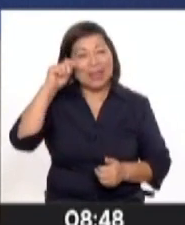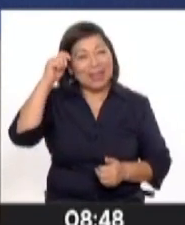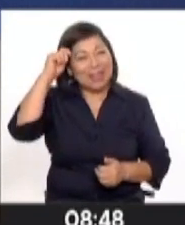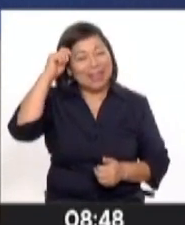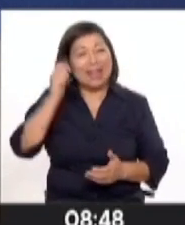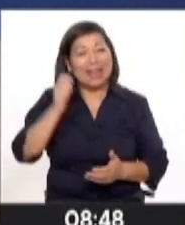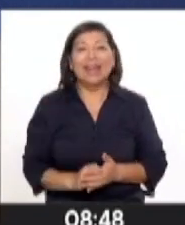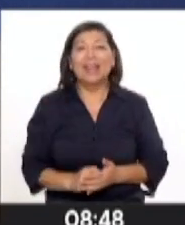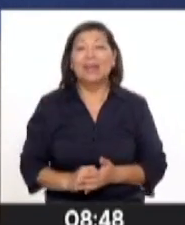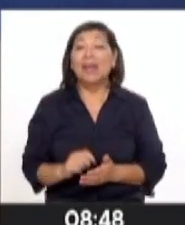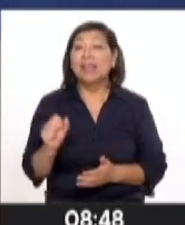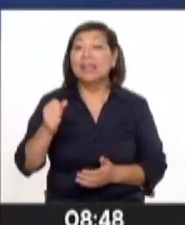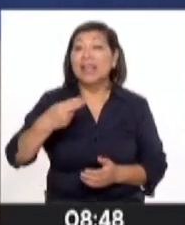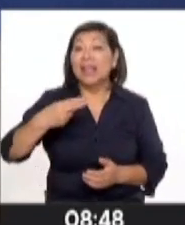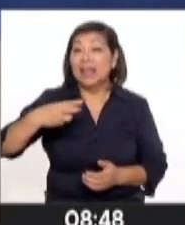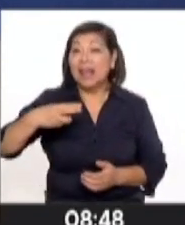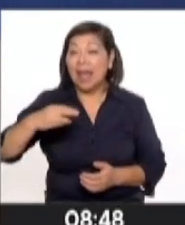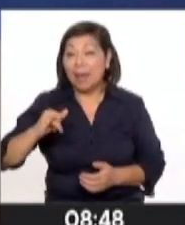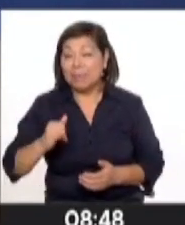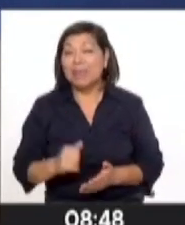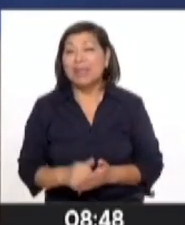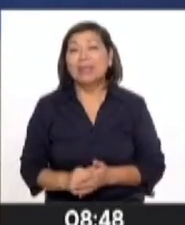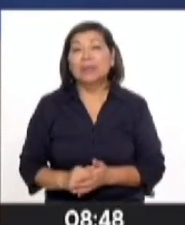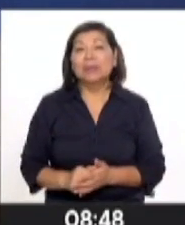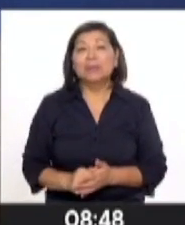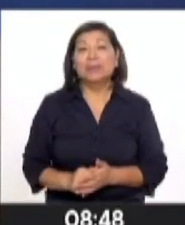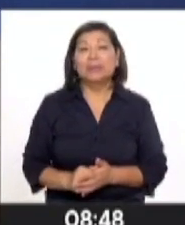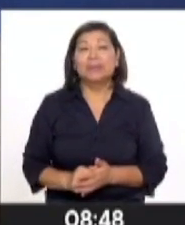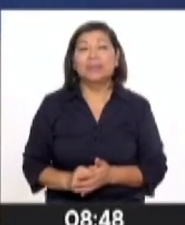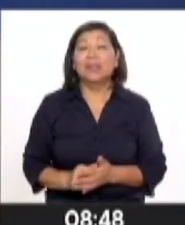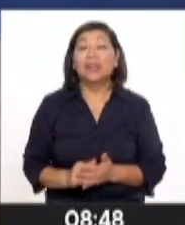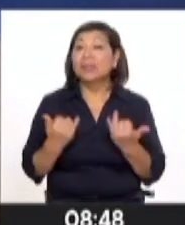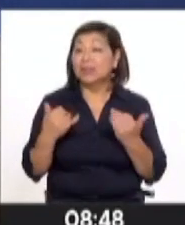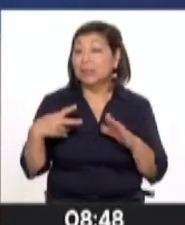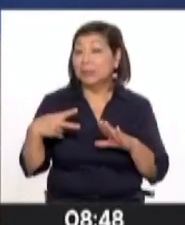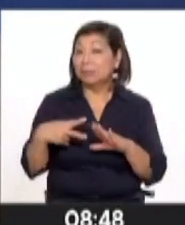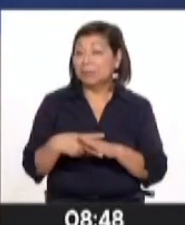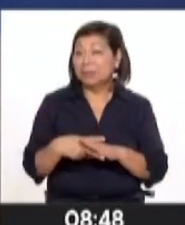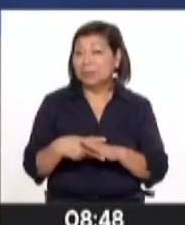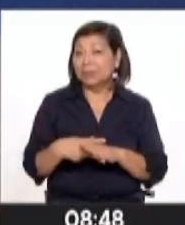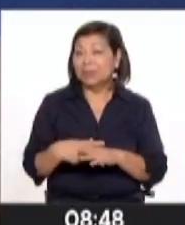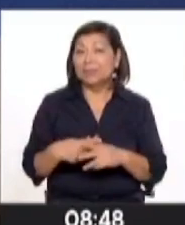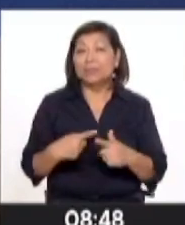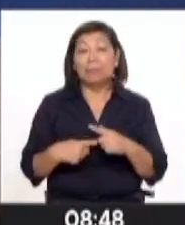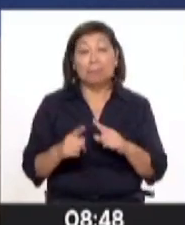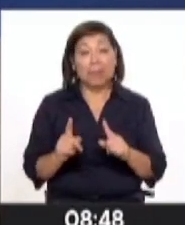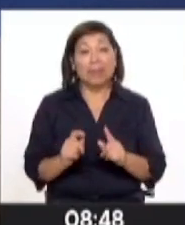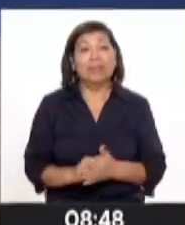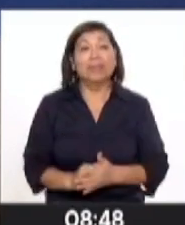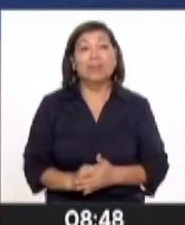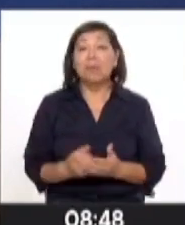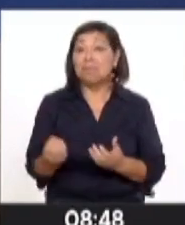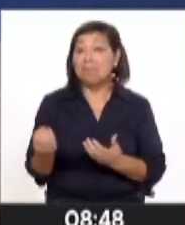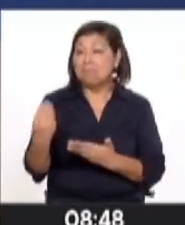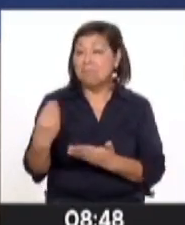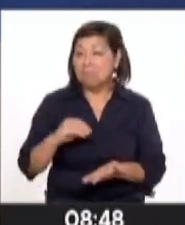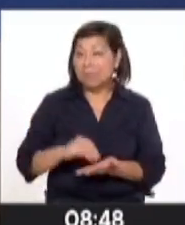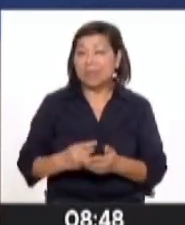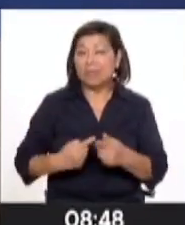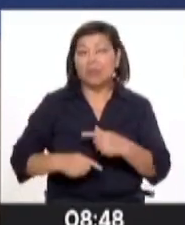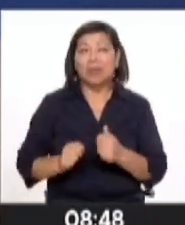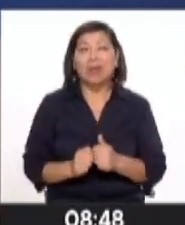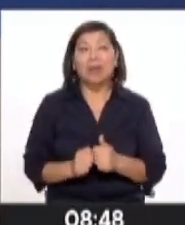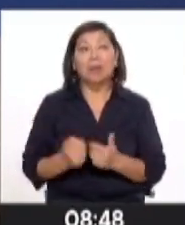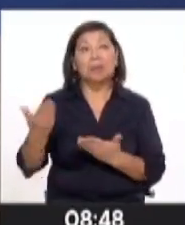Quispe del CENAMI. Son las 8 de la mañana con 48 minutos. Vamos a hacer una pausa, amigos y amigas, pero tenemos mucho más a ver.